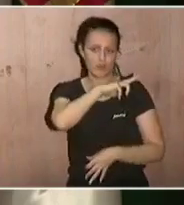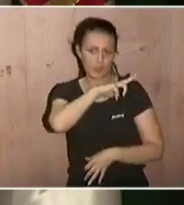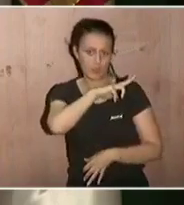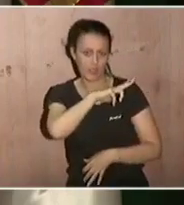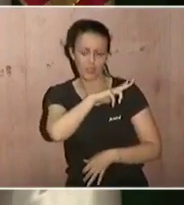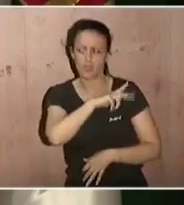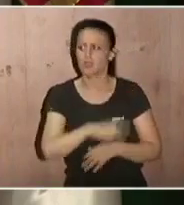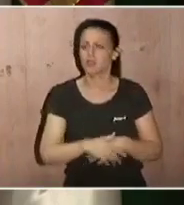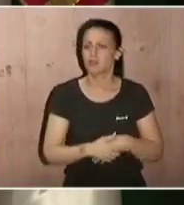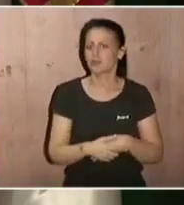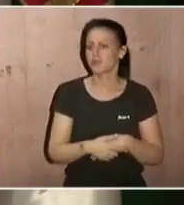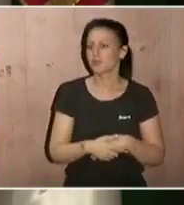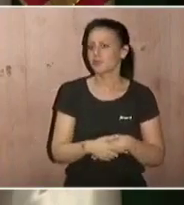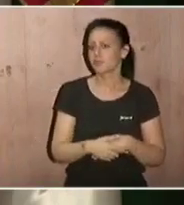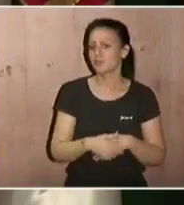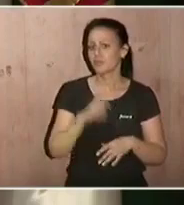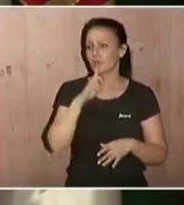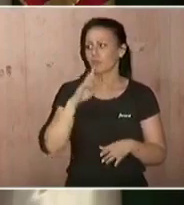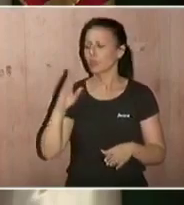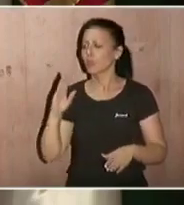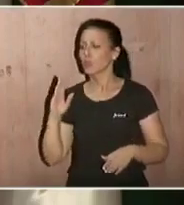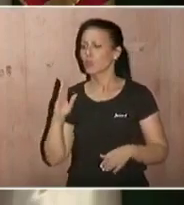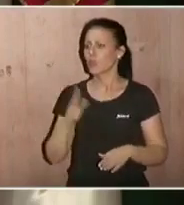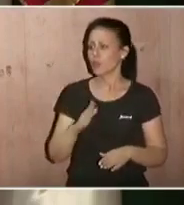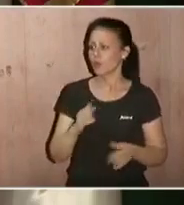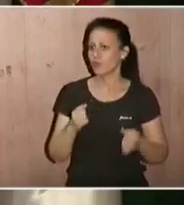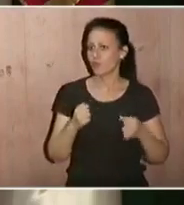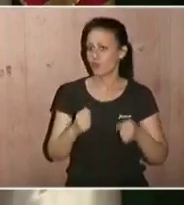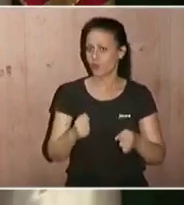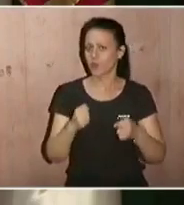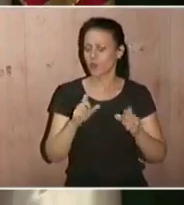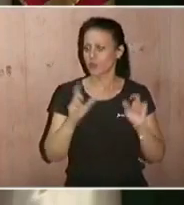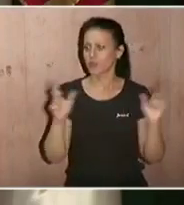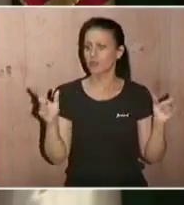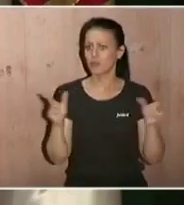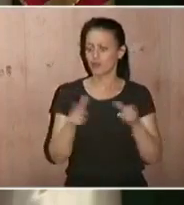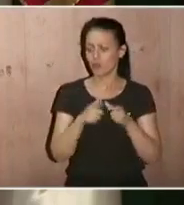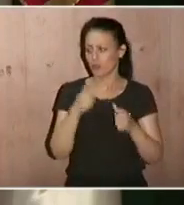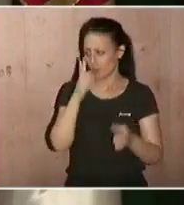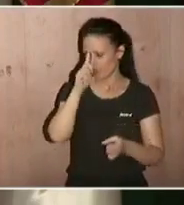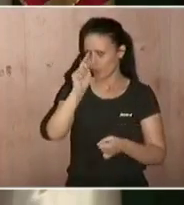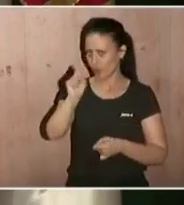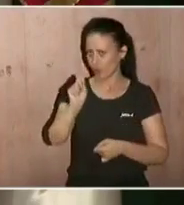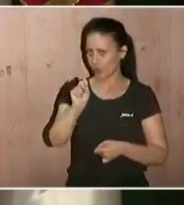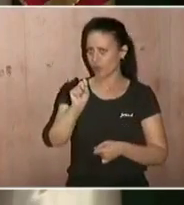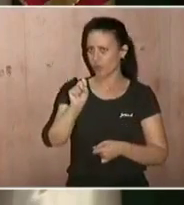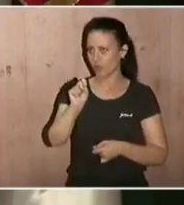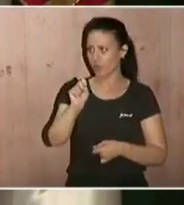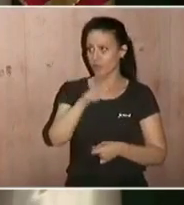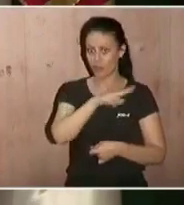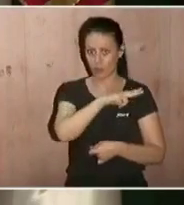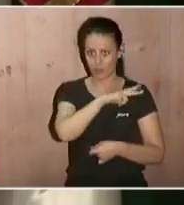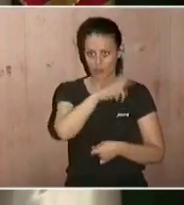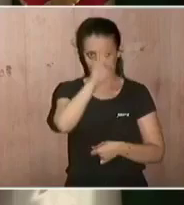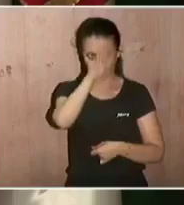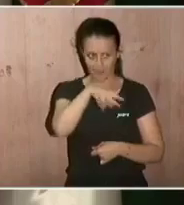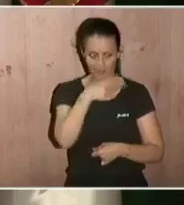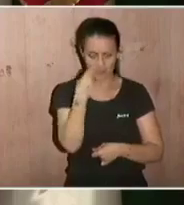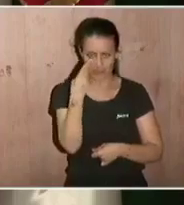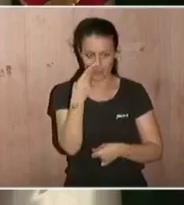y tuvo un cierto impacto en un cierto sector de la doctrina y de los propios militares interesados